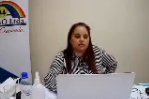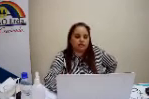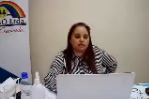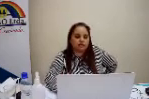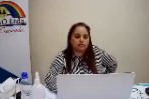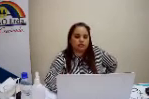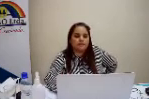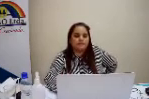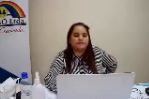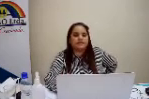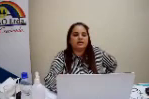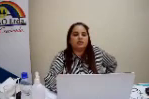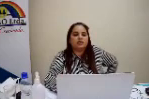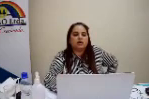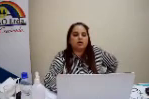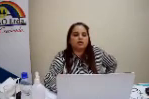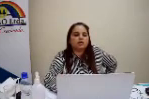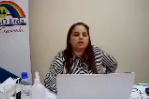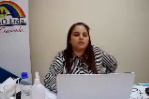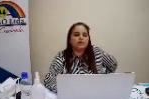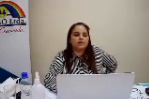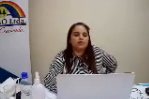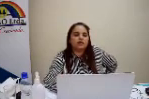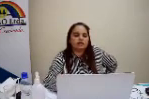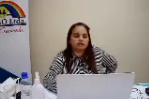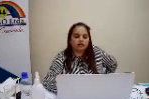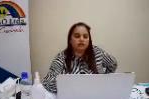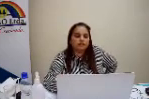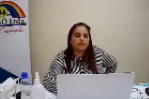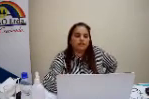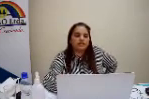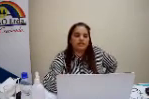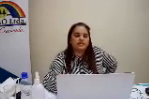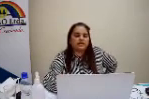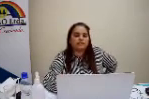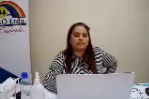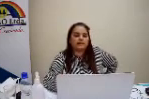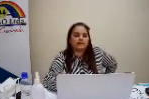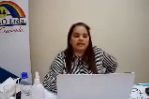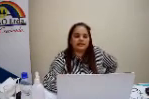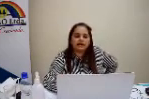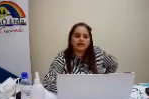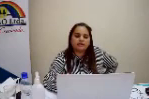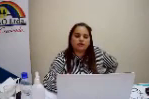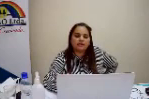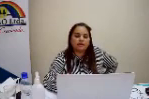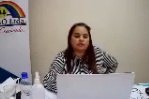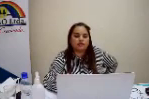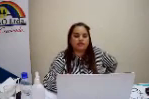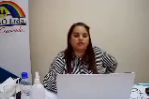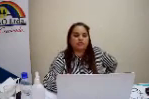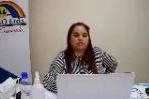la liberación de la serotonina. Otra cosa que puede ayudar los familiares es tener paciencia con